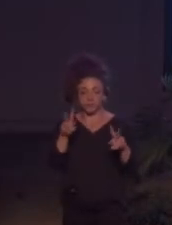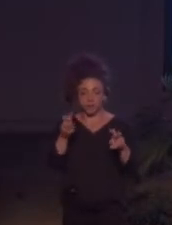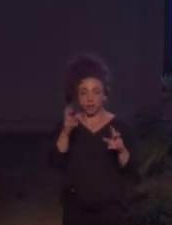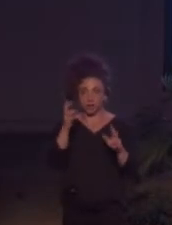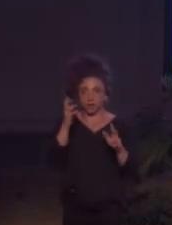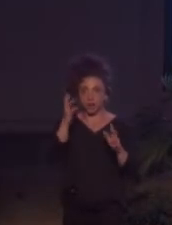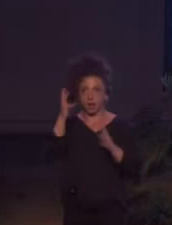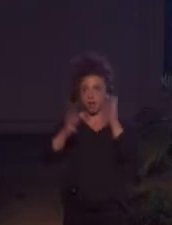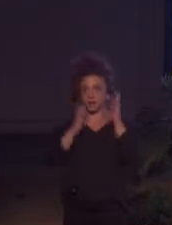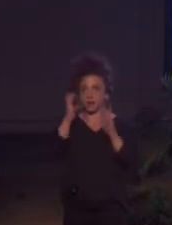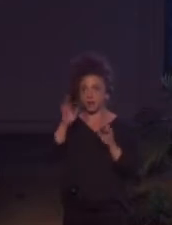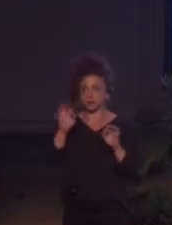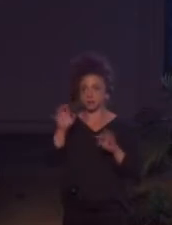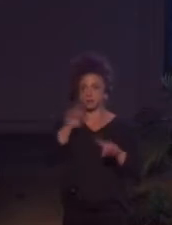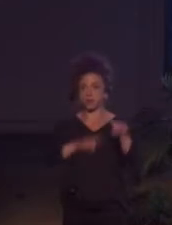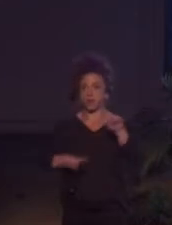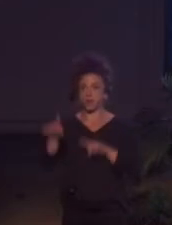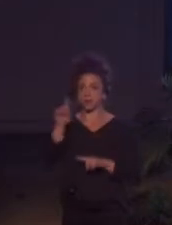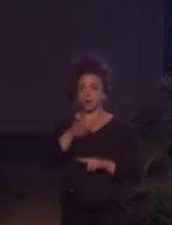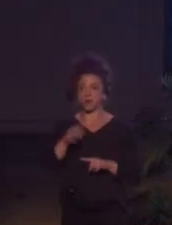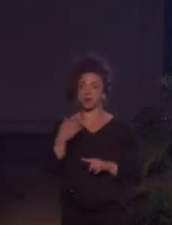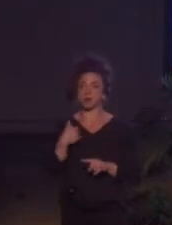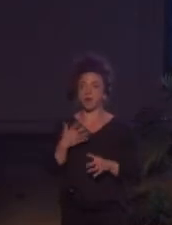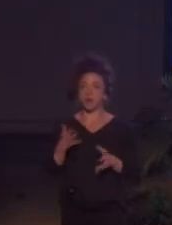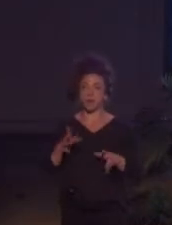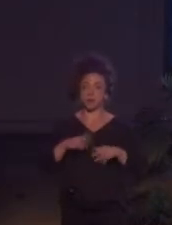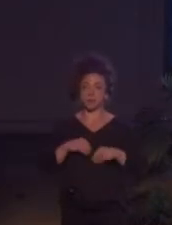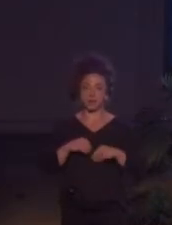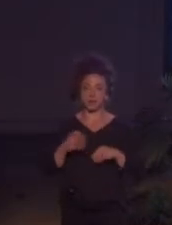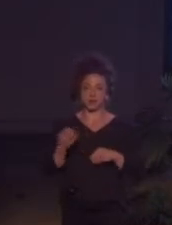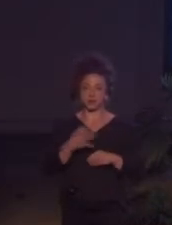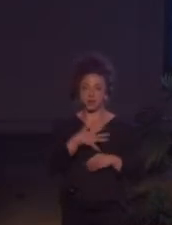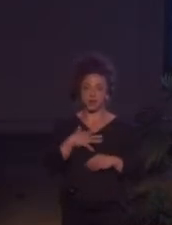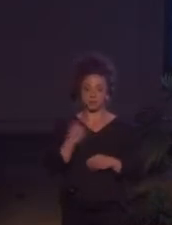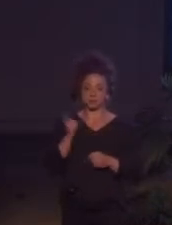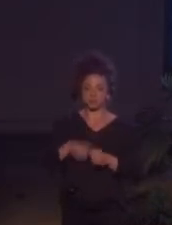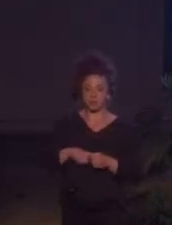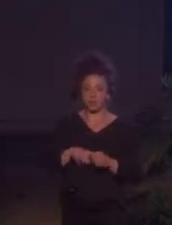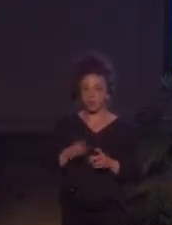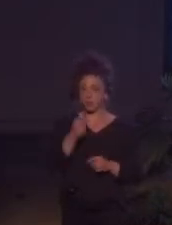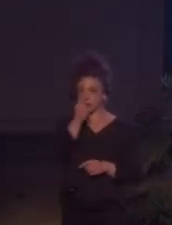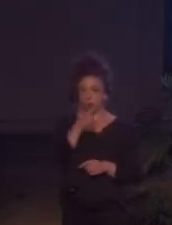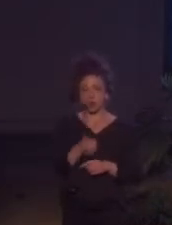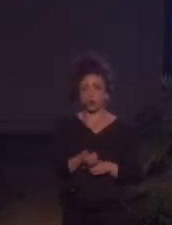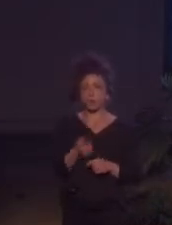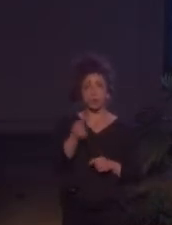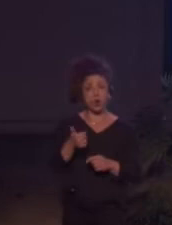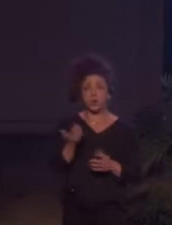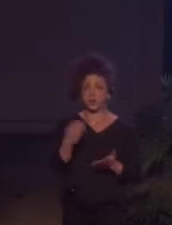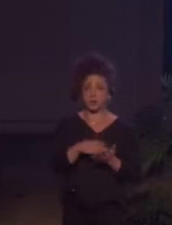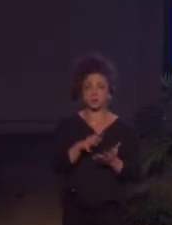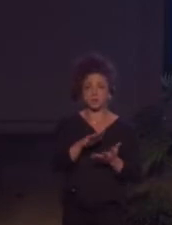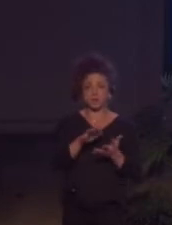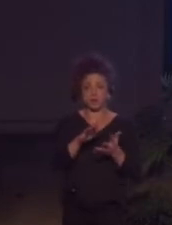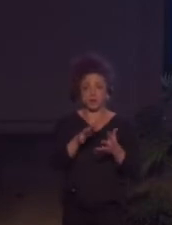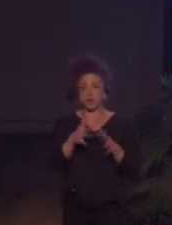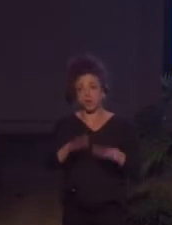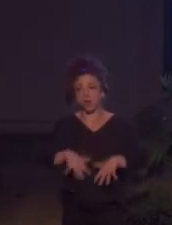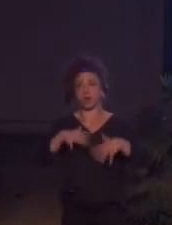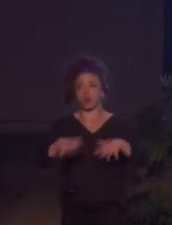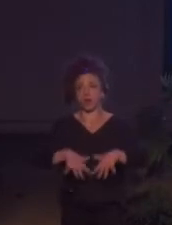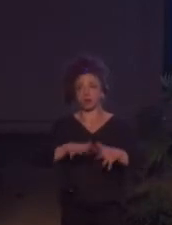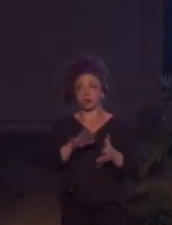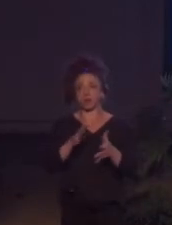el problema antiespecista en sus agendas, ¿no? Entonces, poco a poco, pero yo creo que muy poco a poco empieza a cambiar. Pero